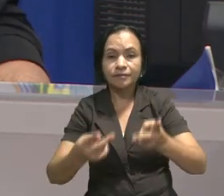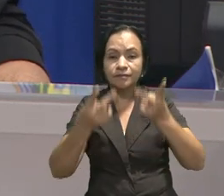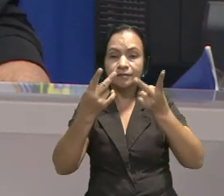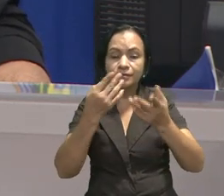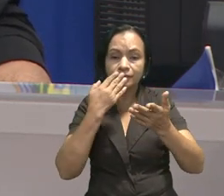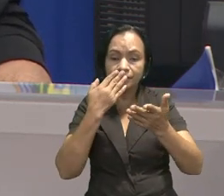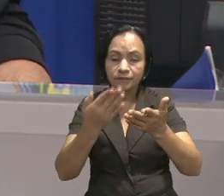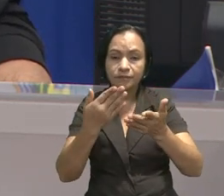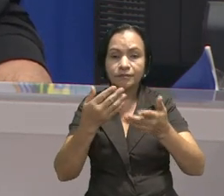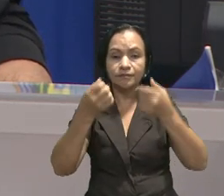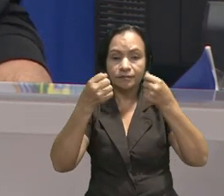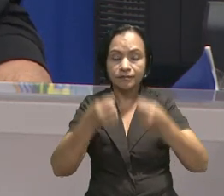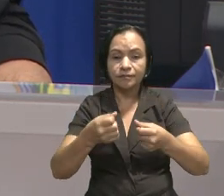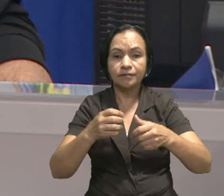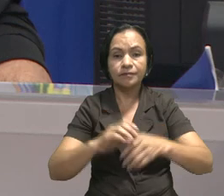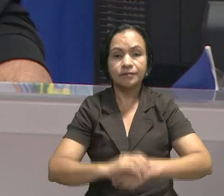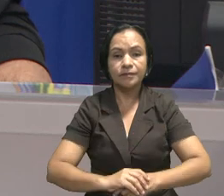meritoria.